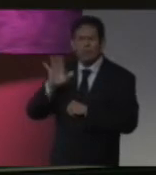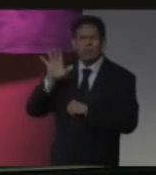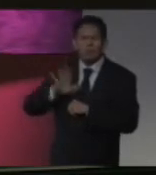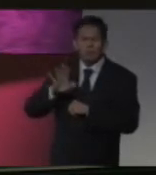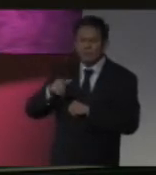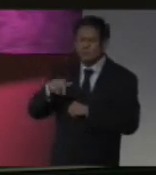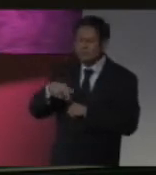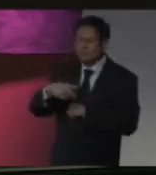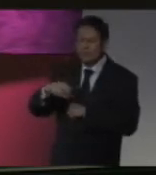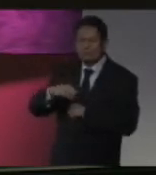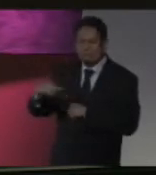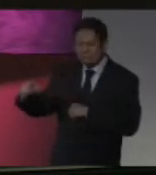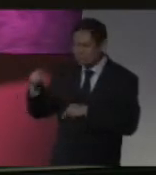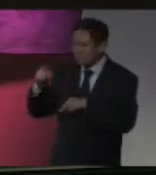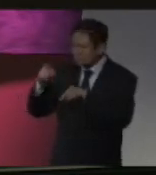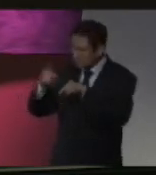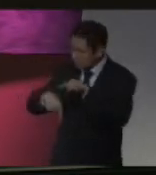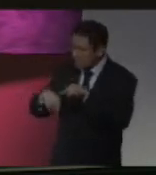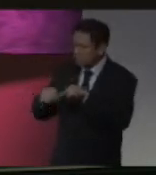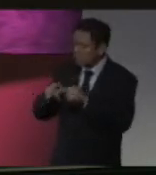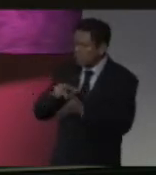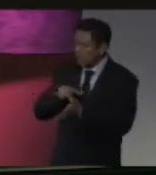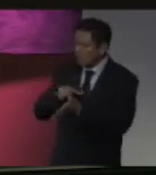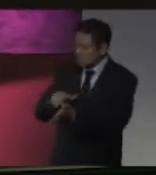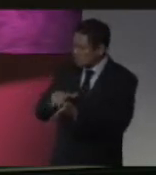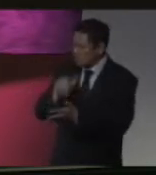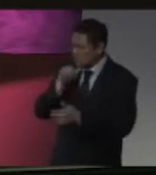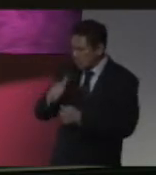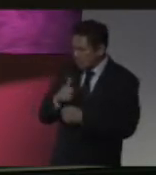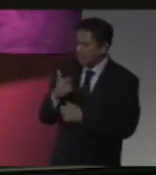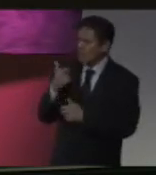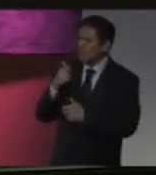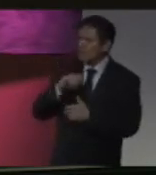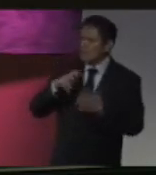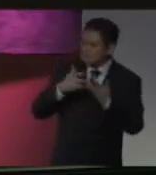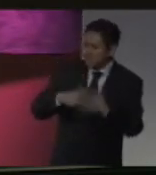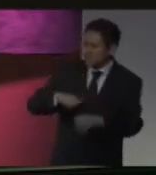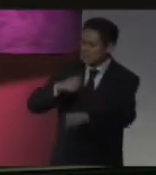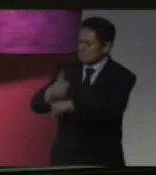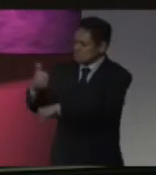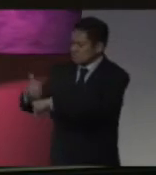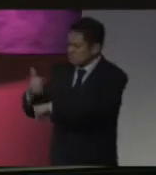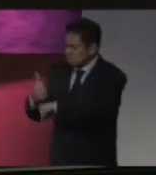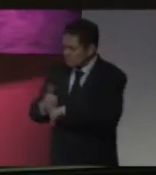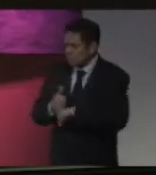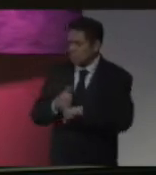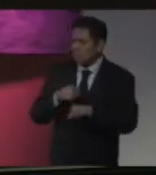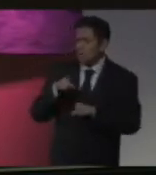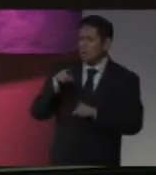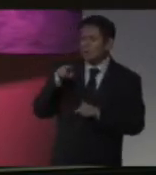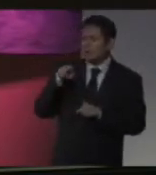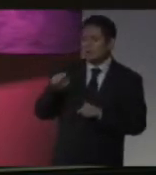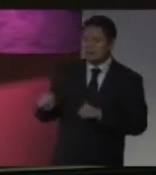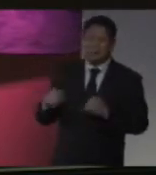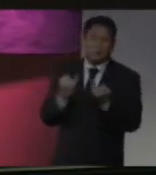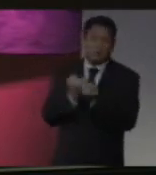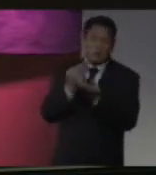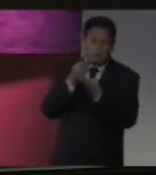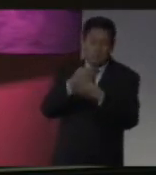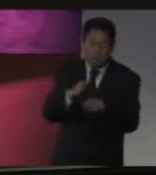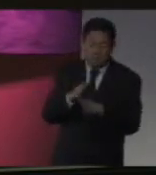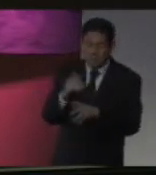agresivo, recortando apoyos, privatizando empresas de apoyo al campo. Adiós a la banca rural,